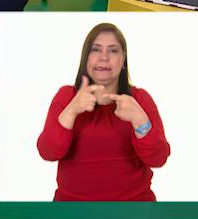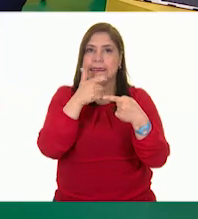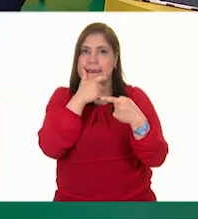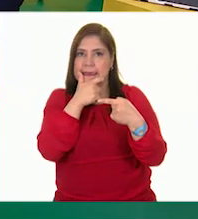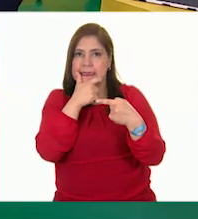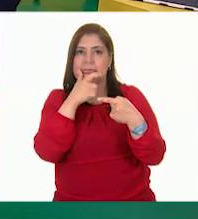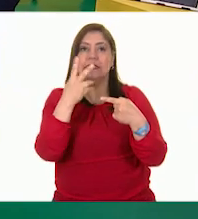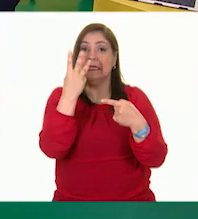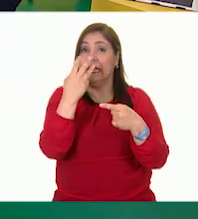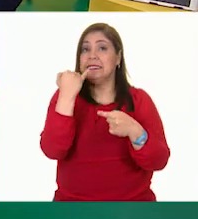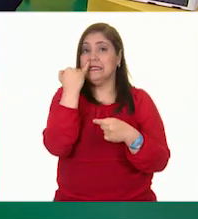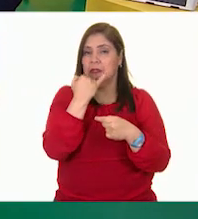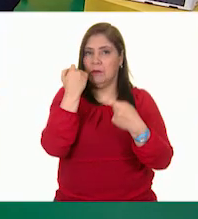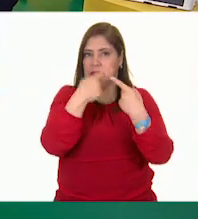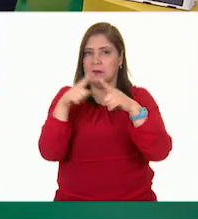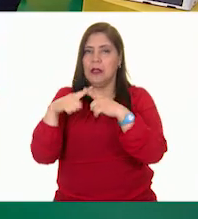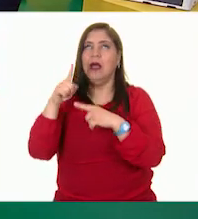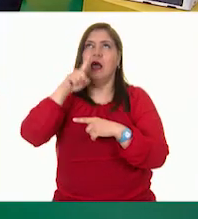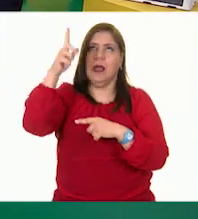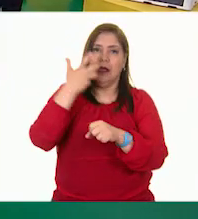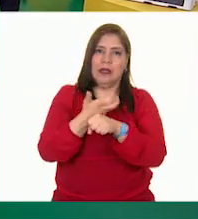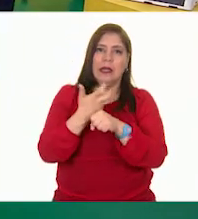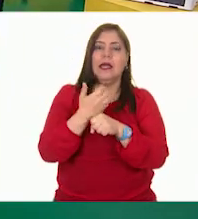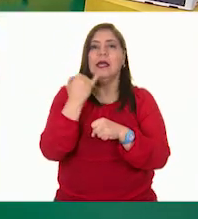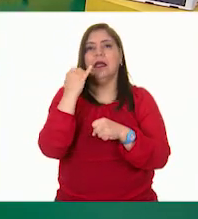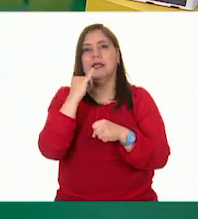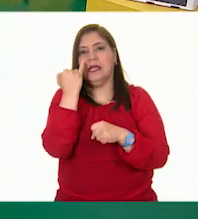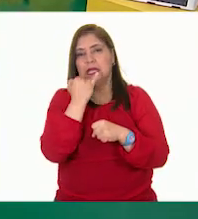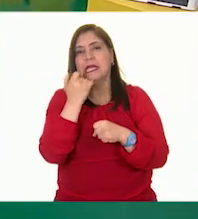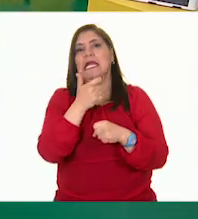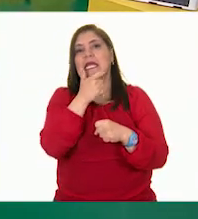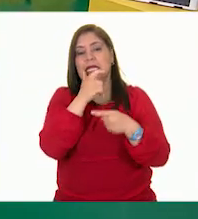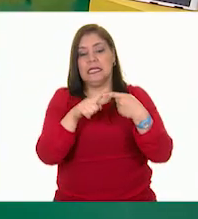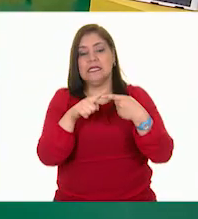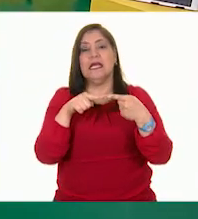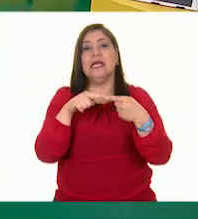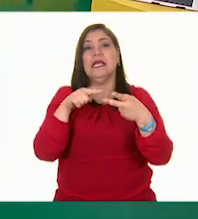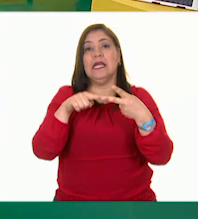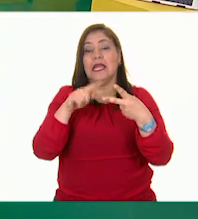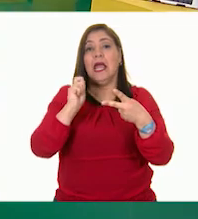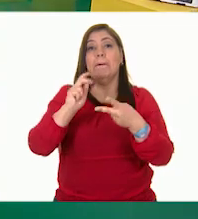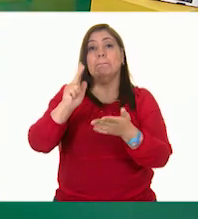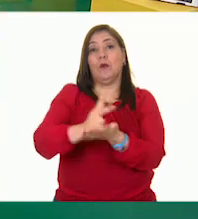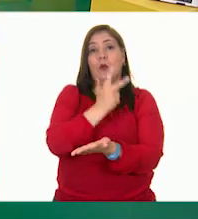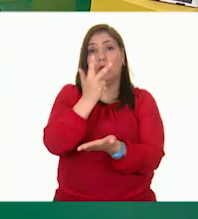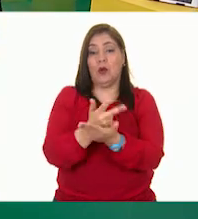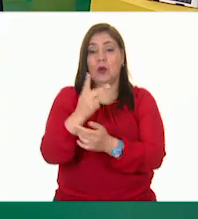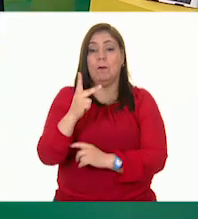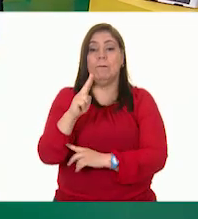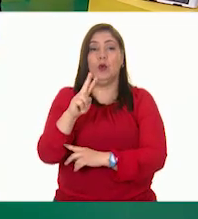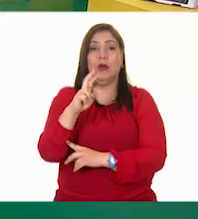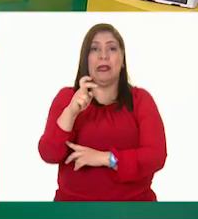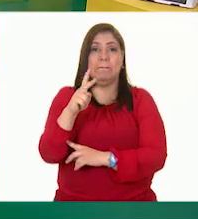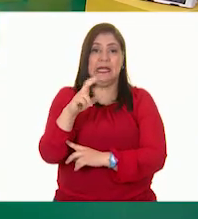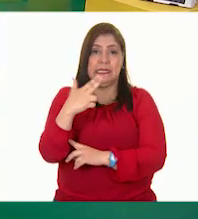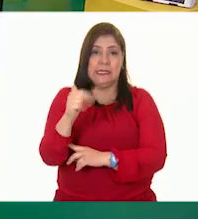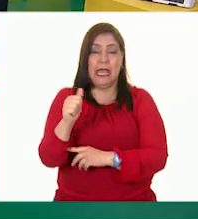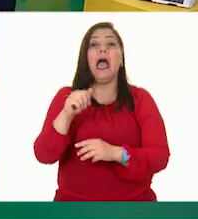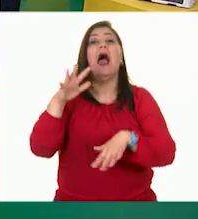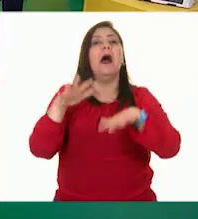porque todos hablan inglés en Estados Unidos. Habla en purépecha, la lengua de su padre y de su madre, y a veces habla